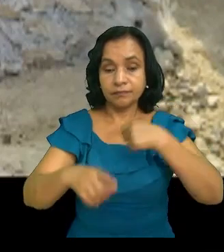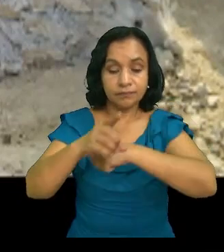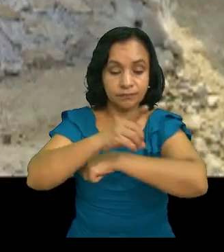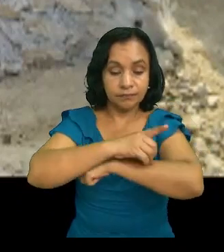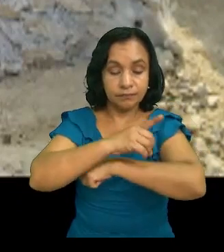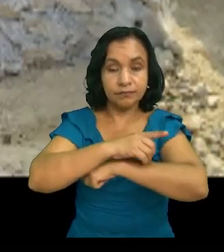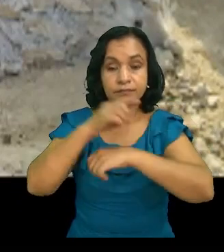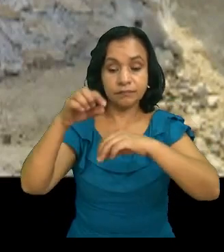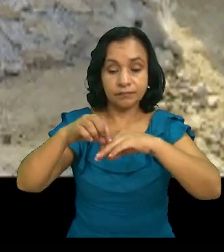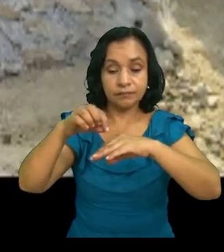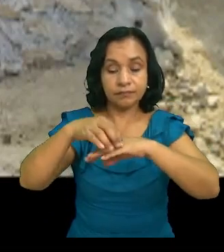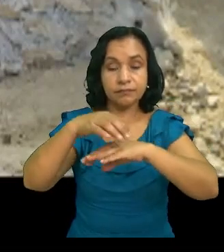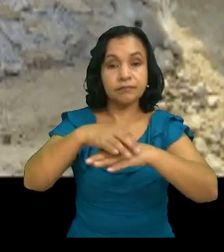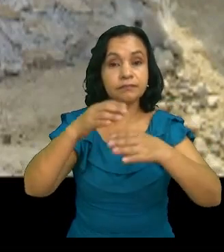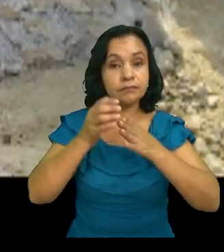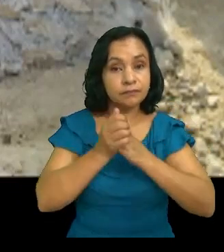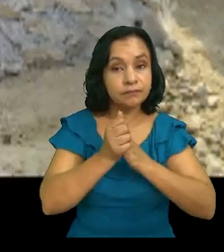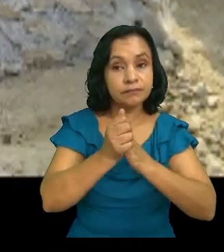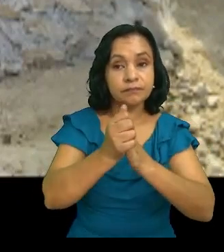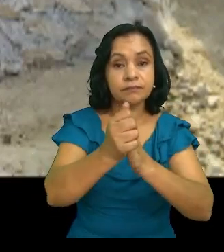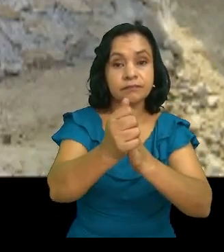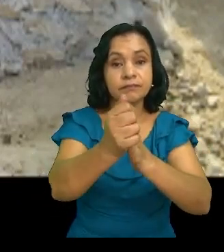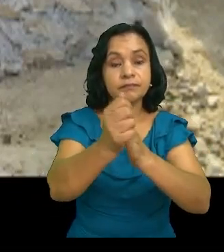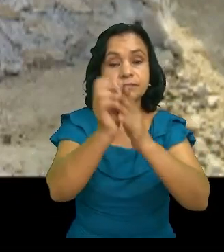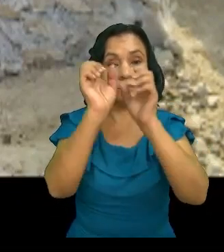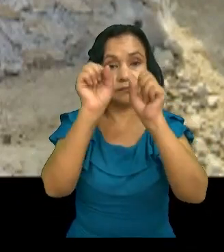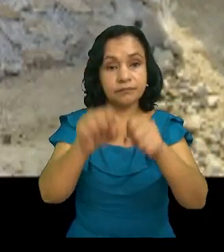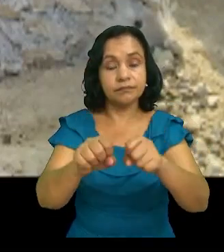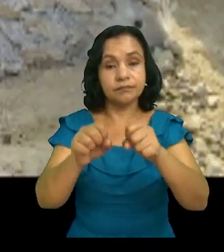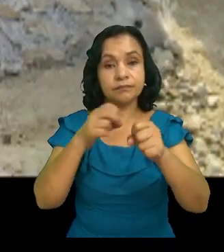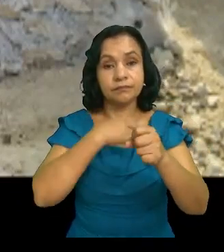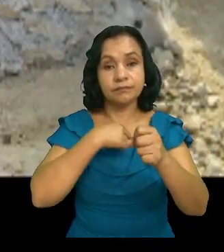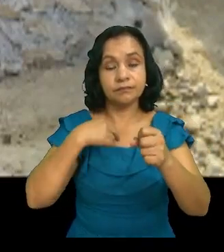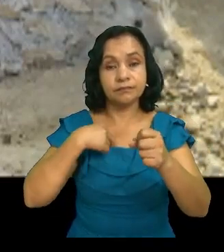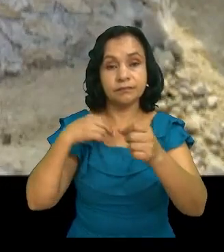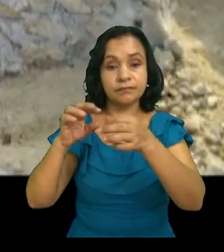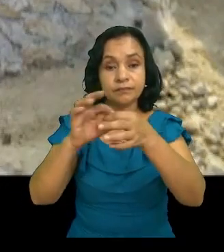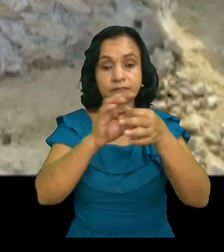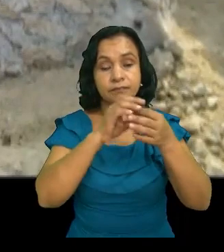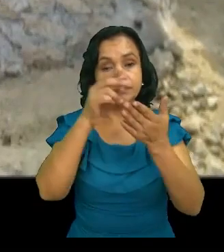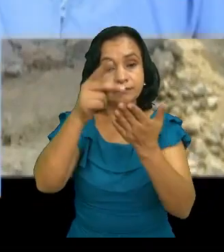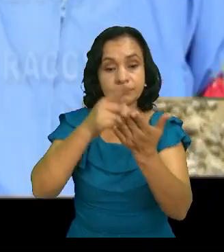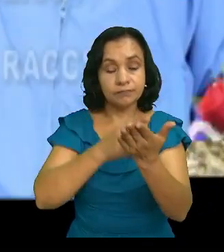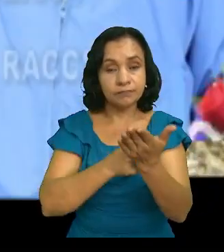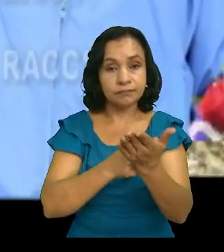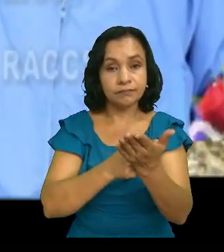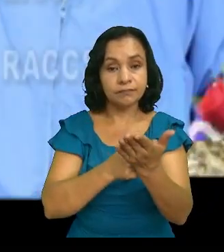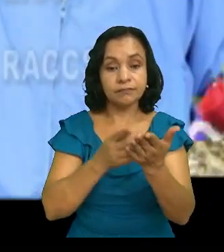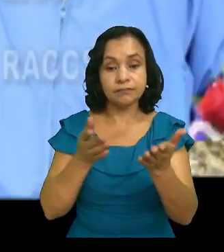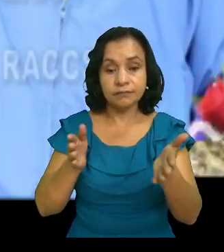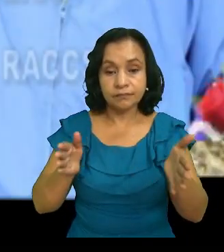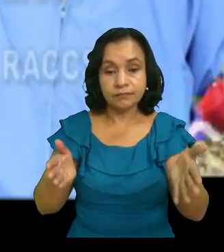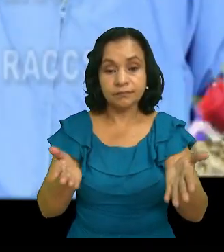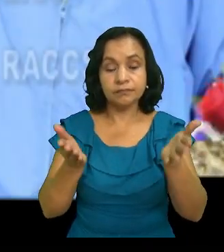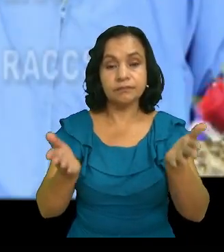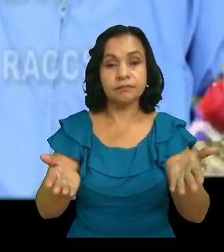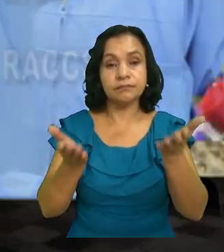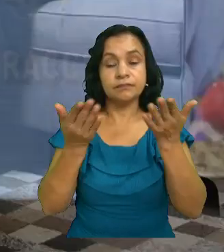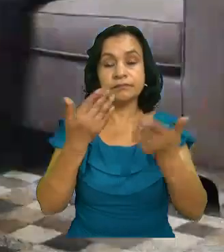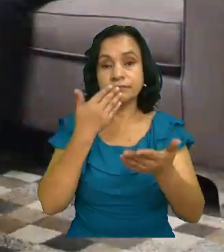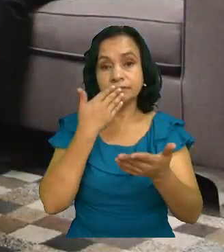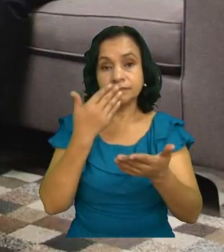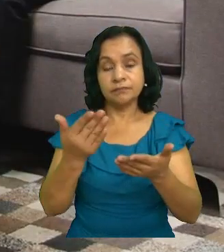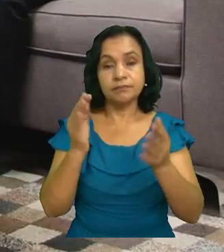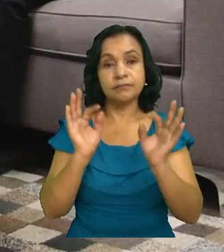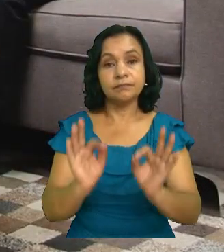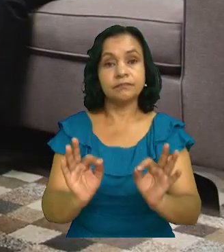Rosario para que todos armónicamente podamos acometer estos proyectos e impulsarlos con la debida